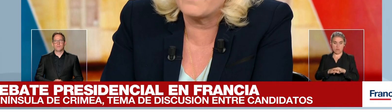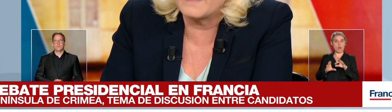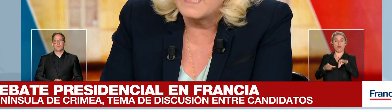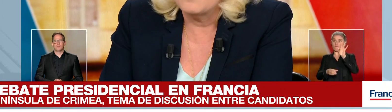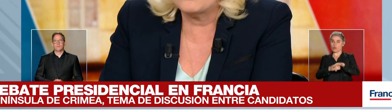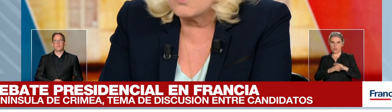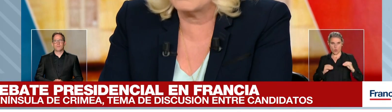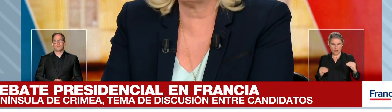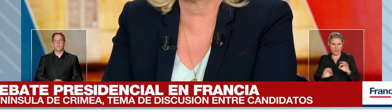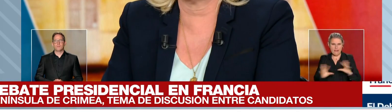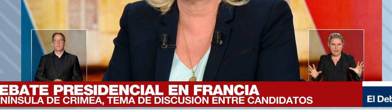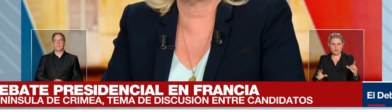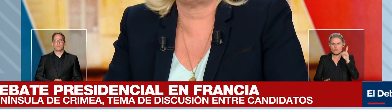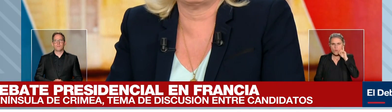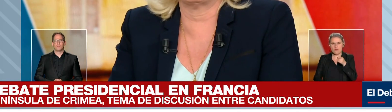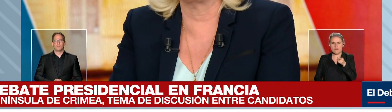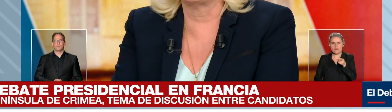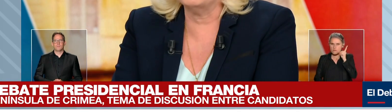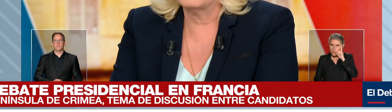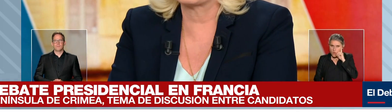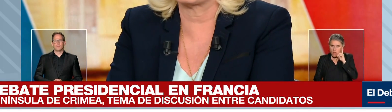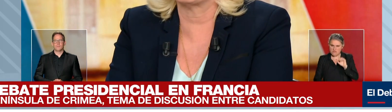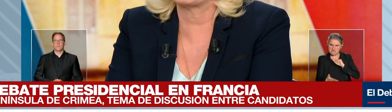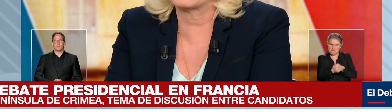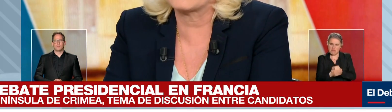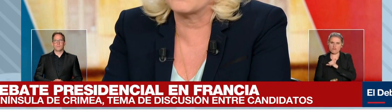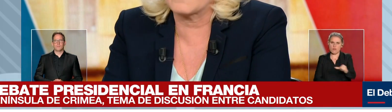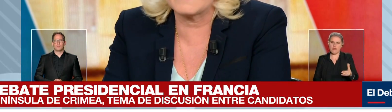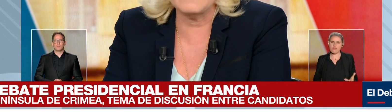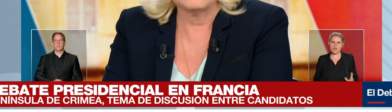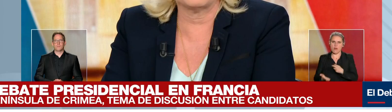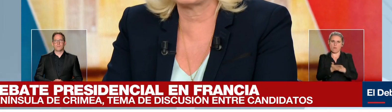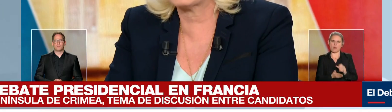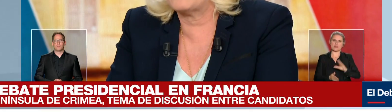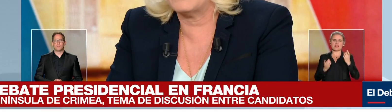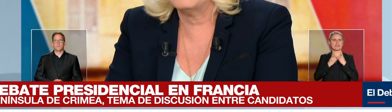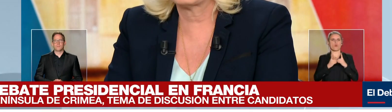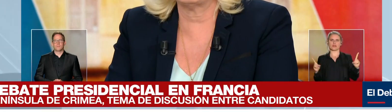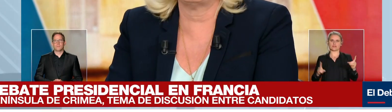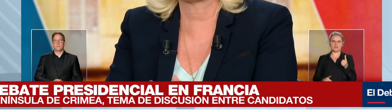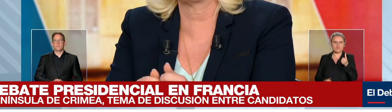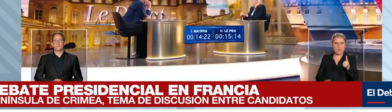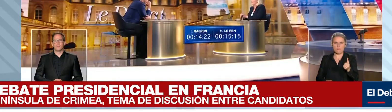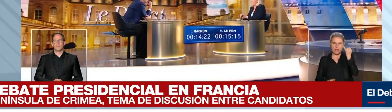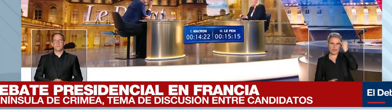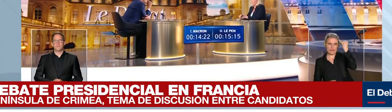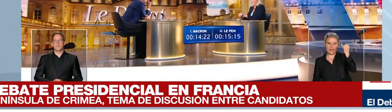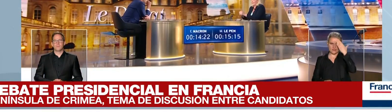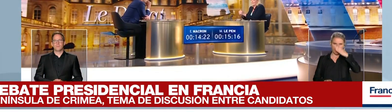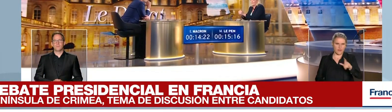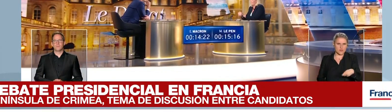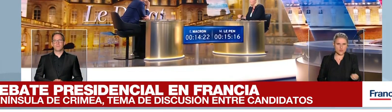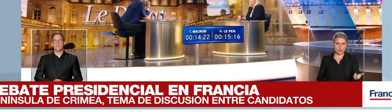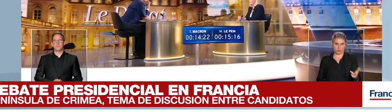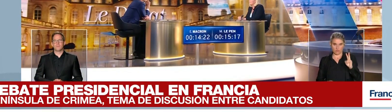habló de crear un banco de la democracia, pero nunca lo hizo. ¿Por qué no terminó con este proyecto del banco de la democracia? Usted sabía